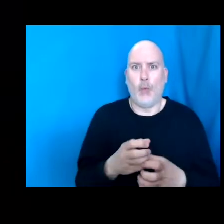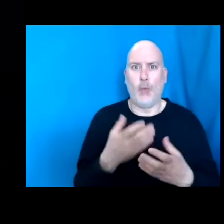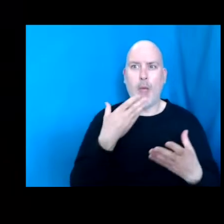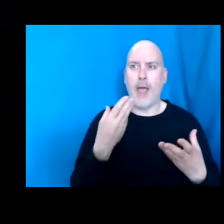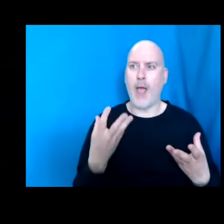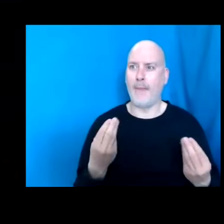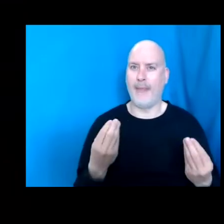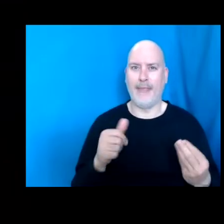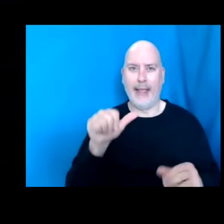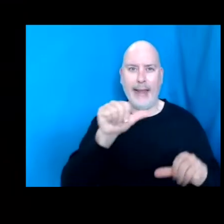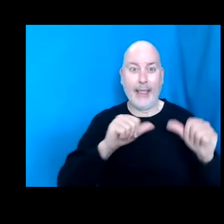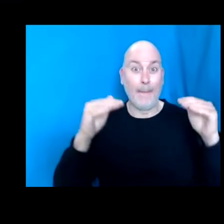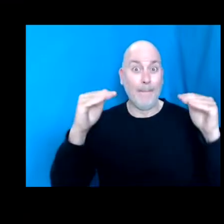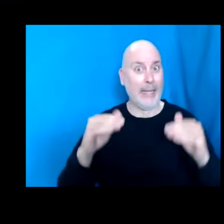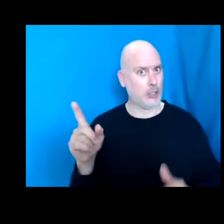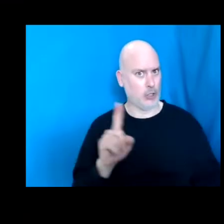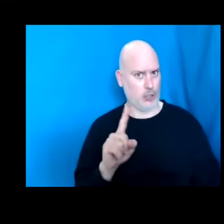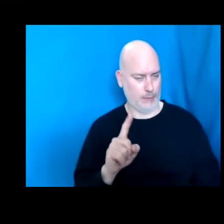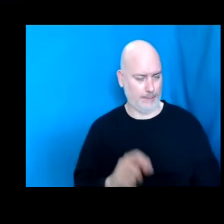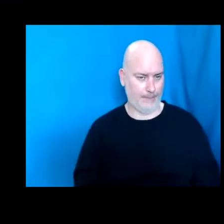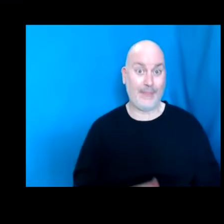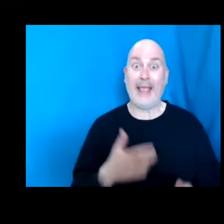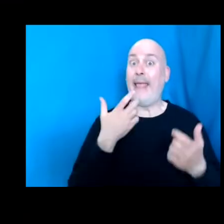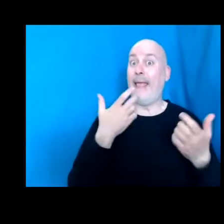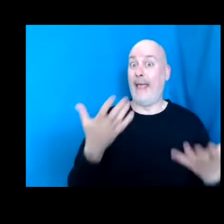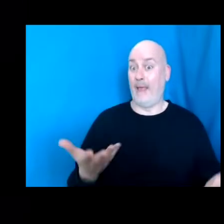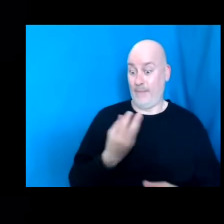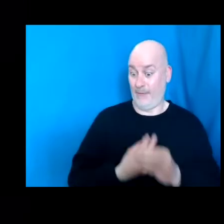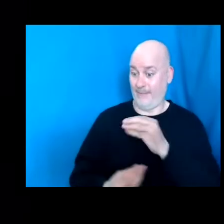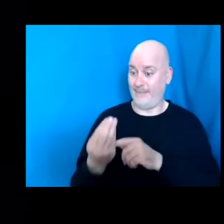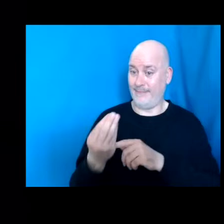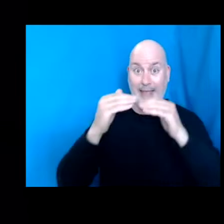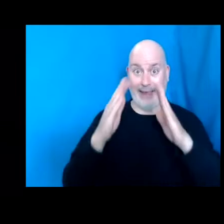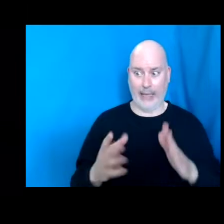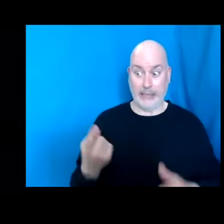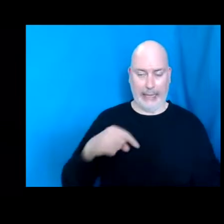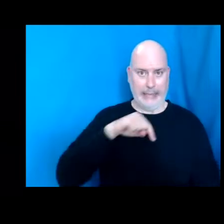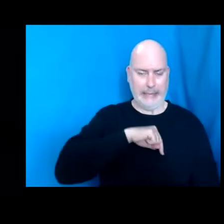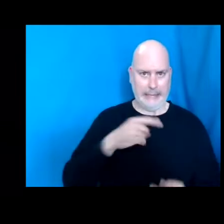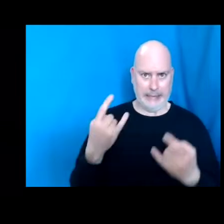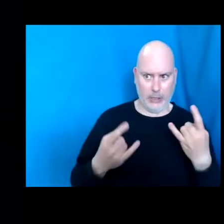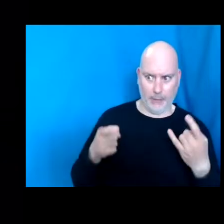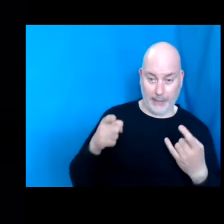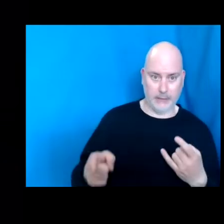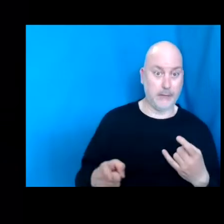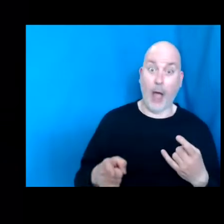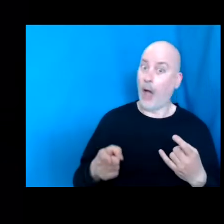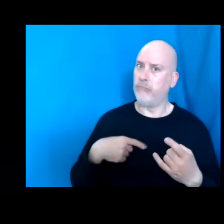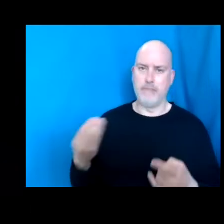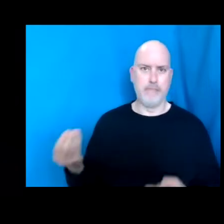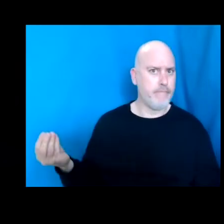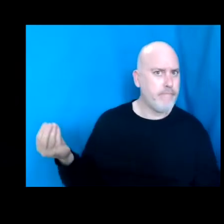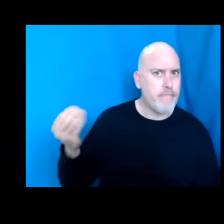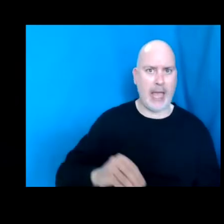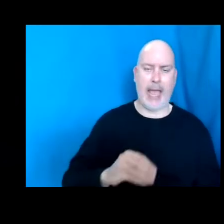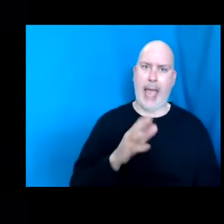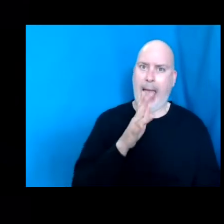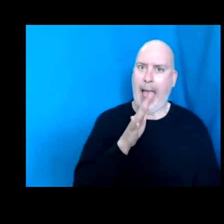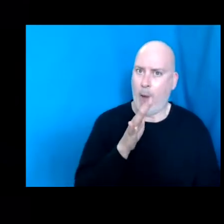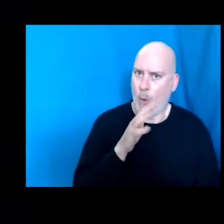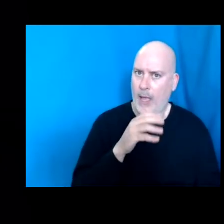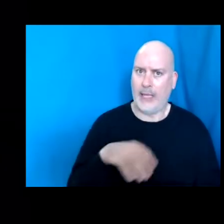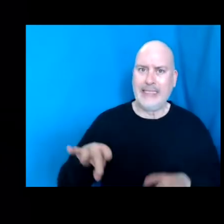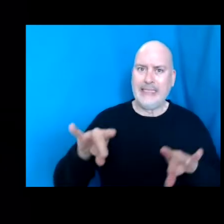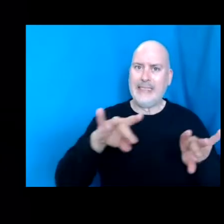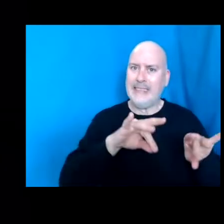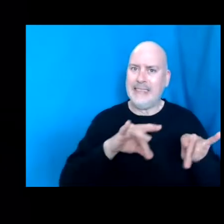¿Cómo actuar en casa si tenemos un niño con estos síntomas? Tenemos que reponer las pérdidas de agua y de sales minerales que provocan los